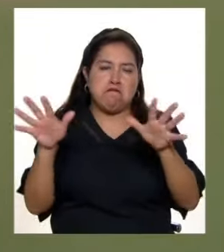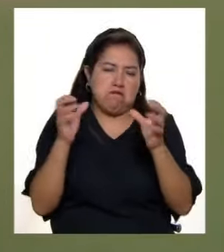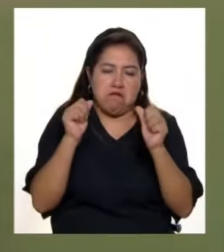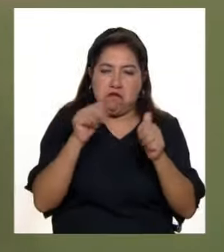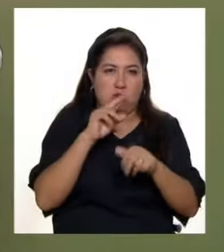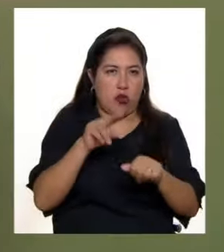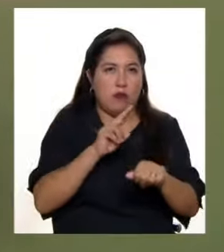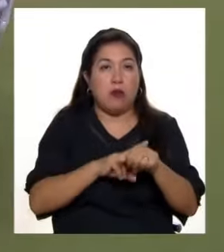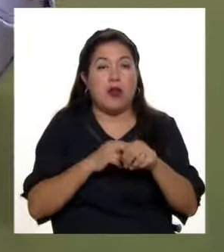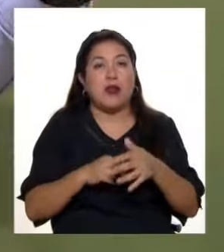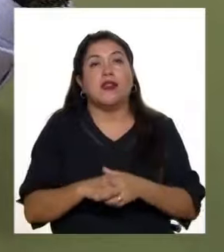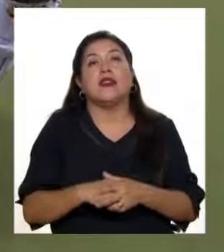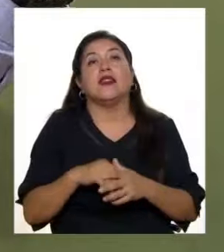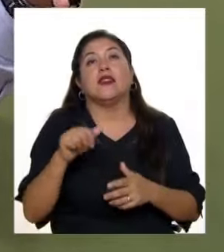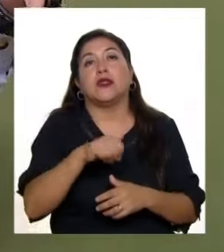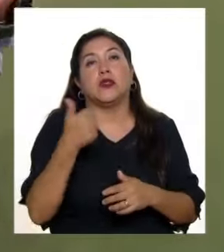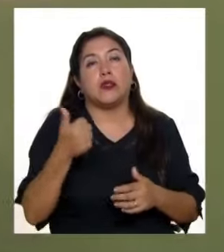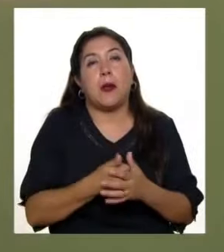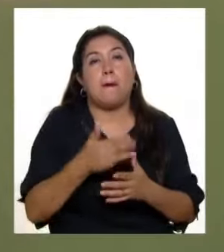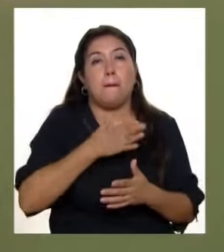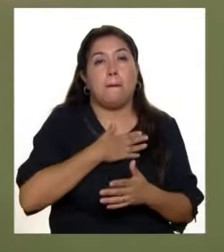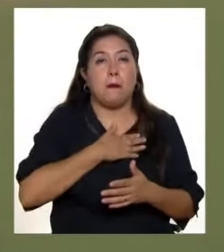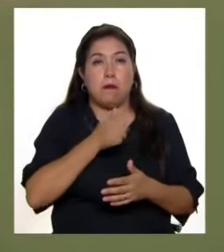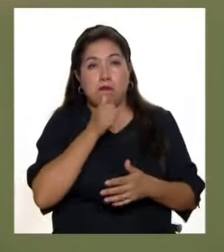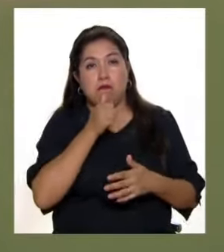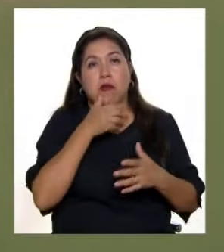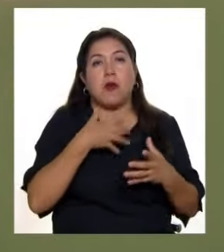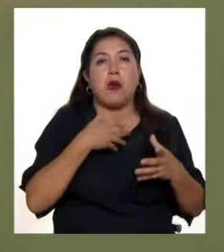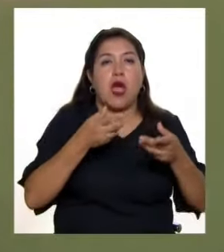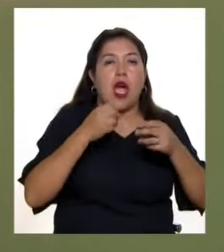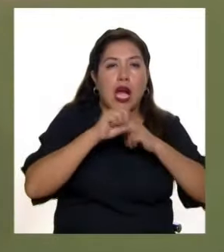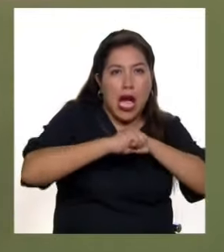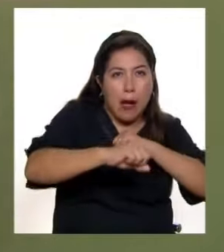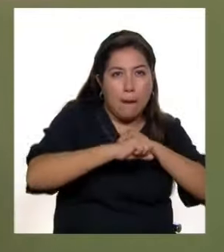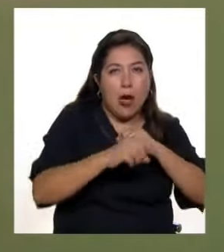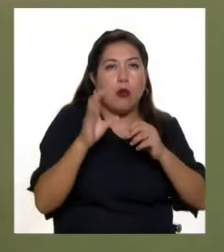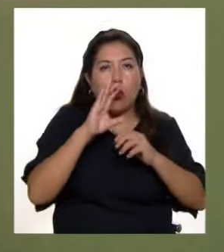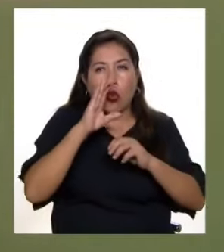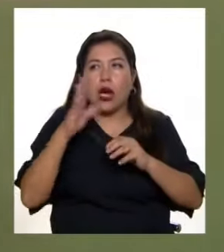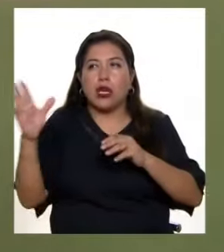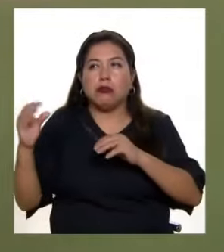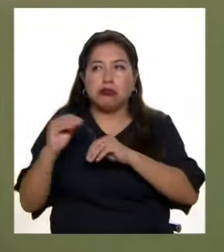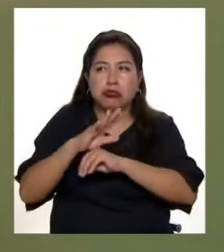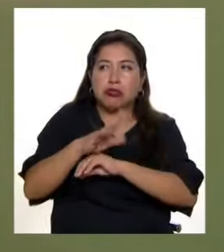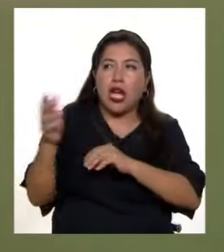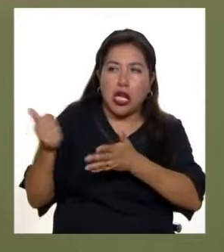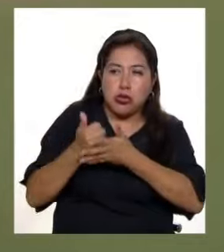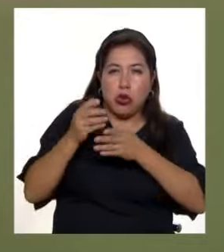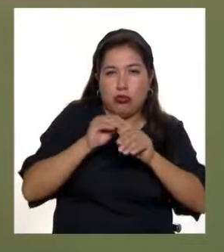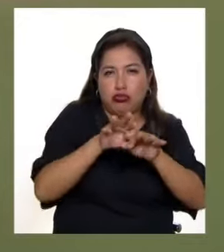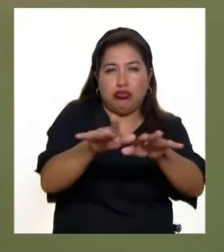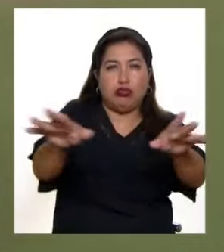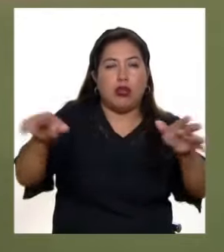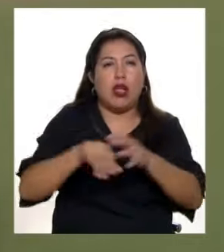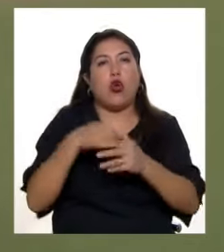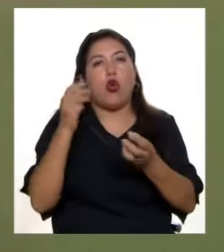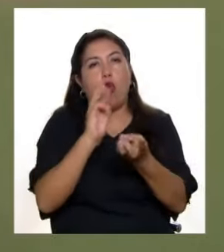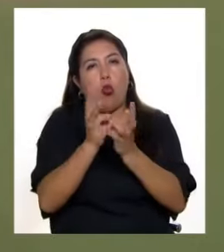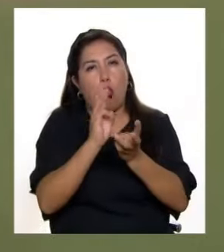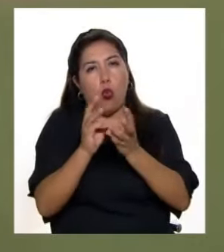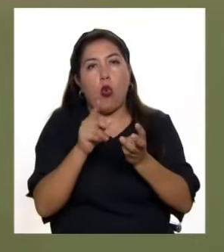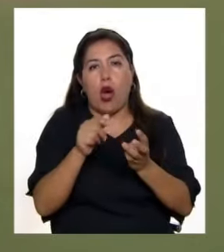particular, puede ser pauta publicitaria de más de 7 días, campañas, uh-huh, con influenciadores, uh-huh, activar grupos de WhatsApp con los clientes, ¿no? Y decirle, oye, si